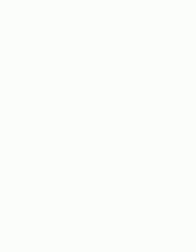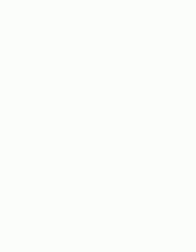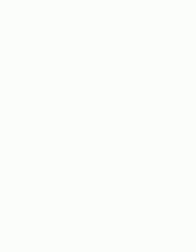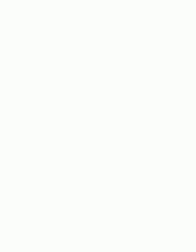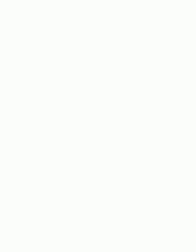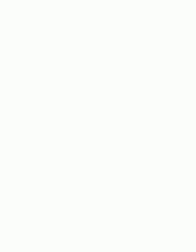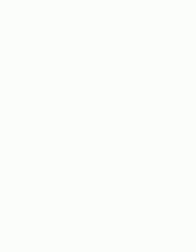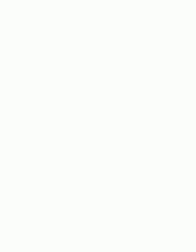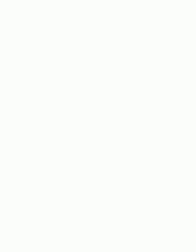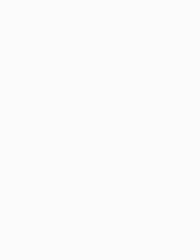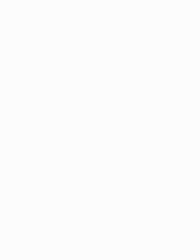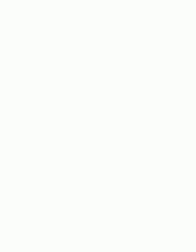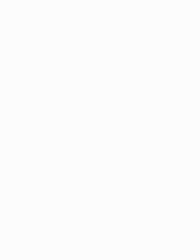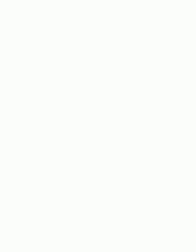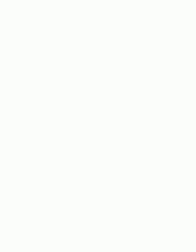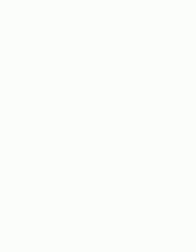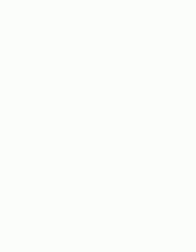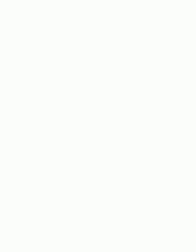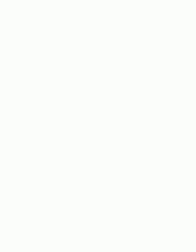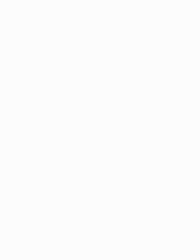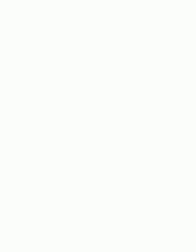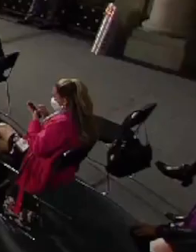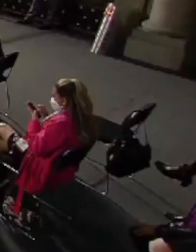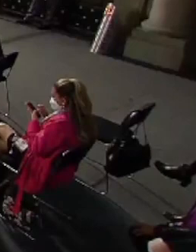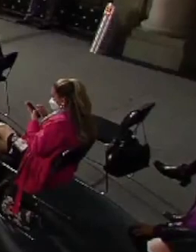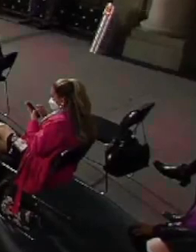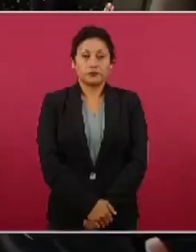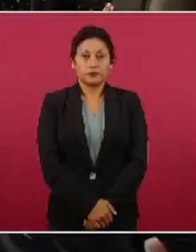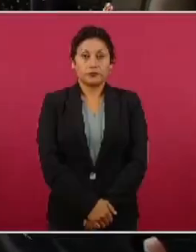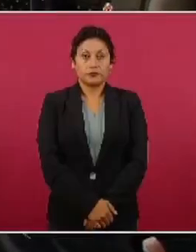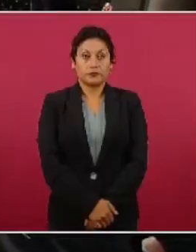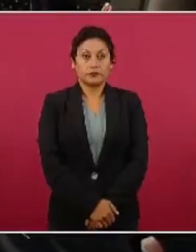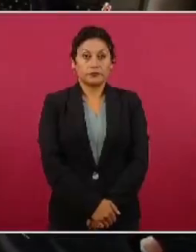con Peña. Y aquí están.